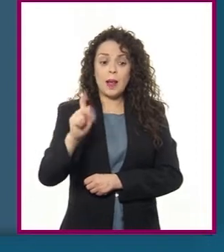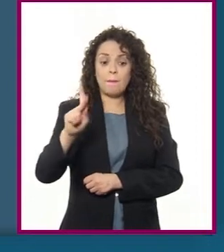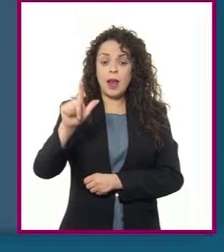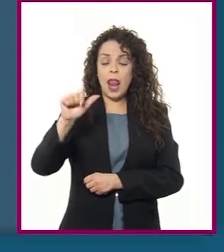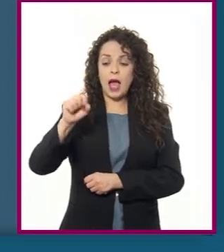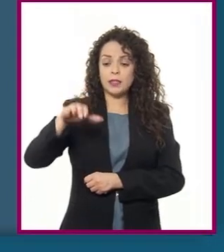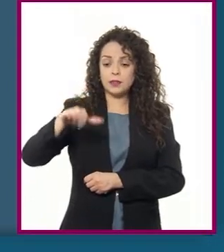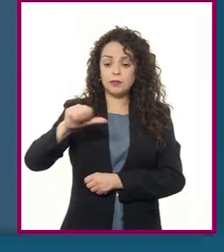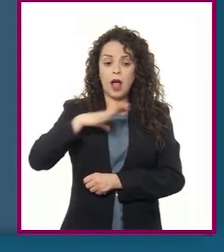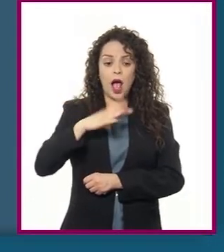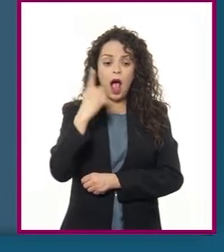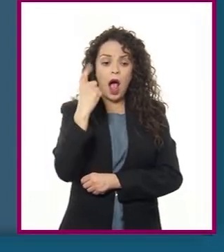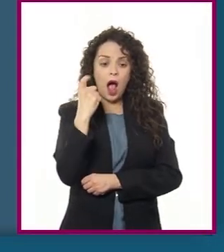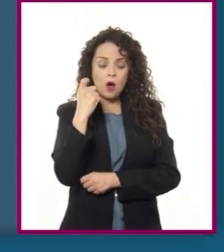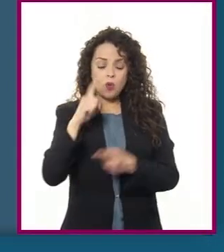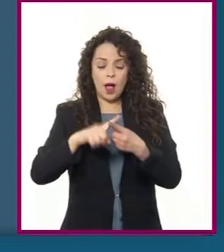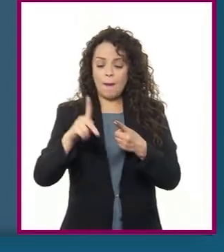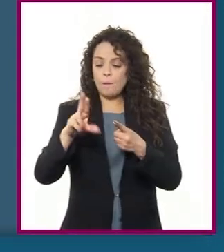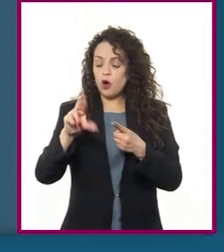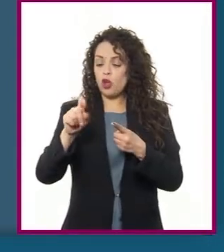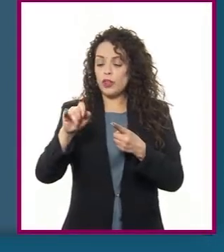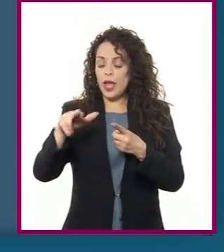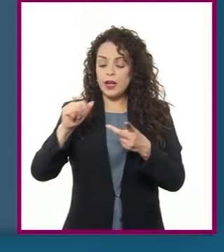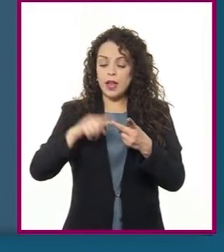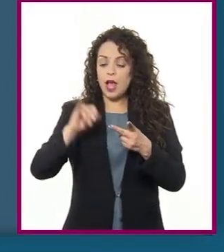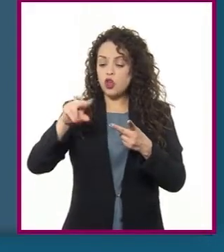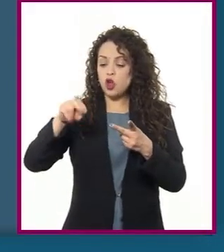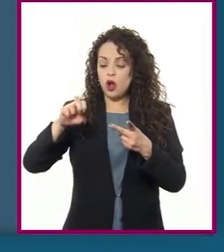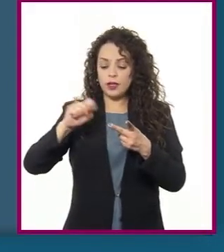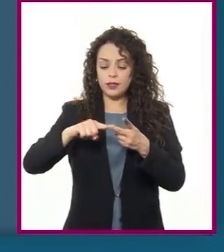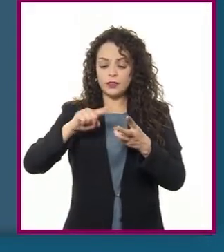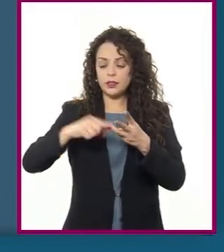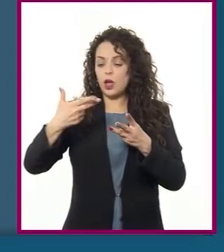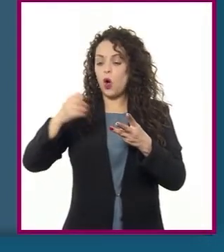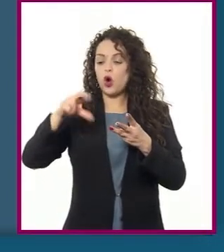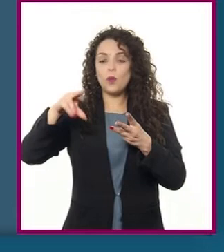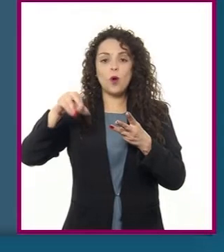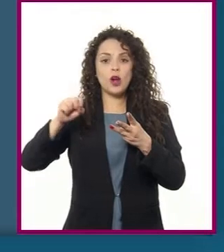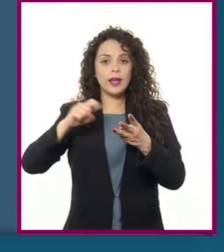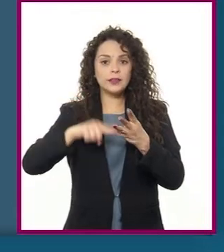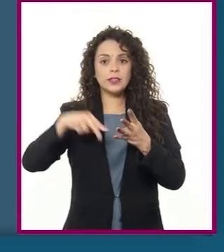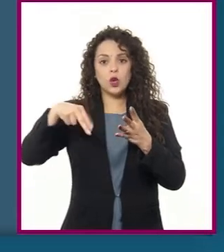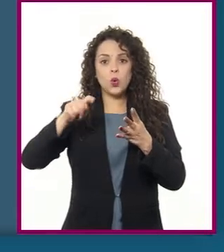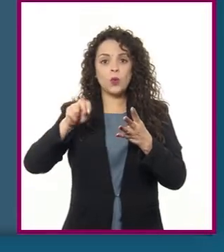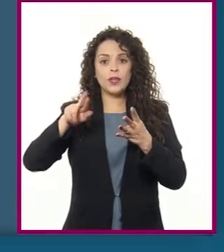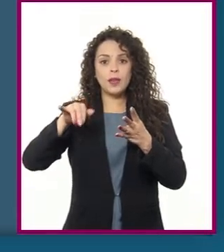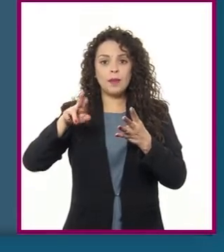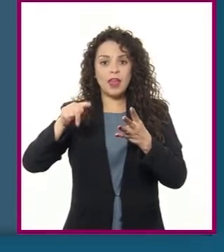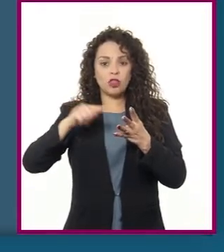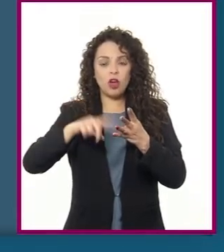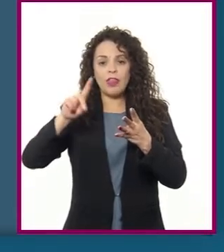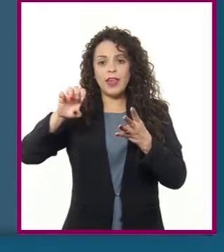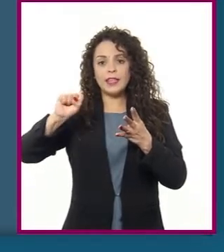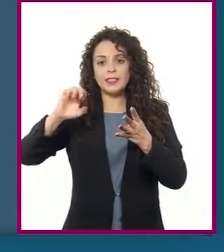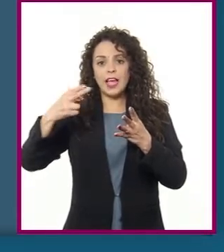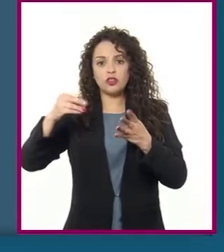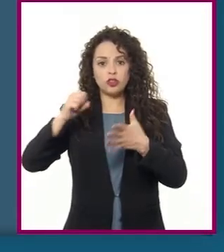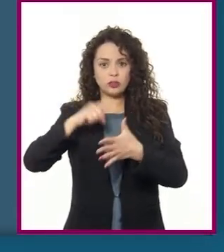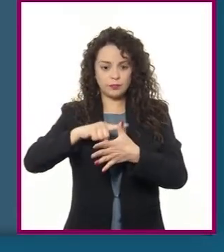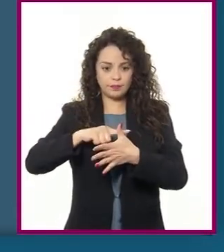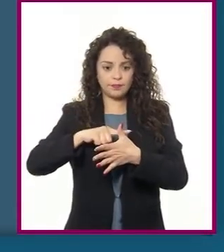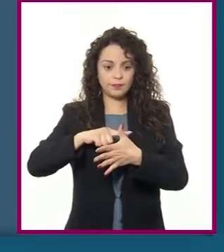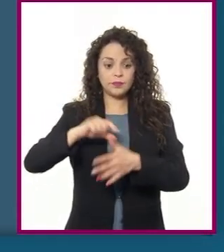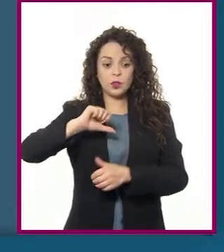está integrado por agua, proteínas, iones, hormonas, nutrimentos y desechos. Las células sanguíneas, como los glóbulos